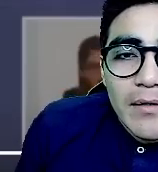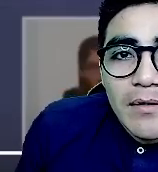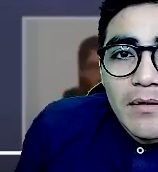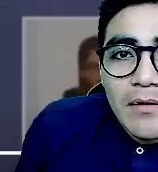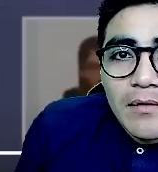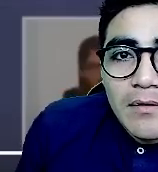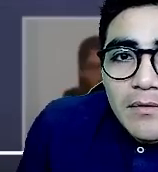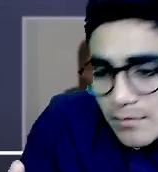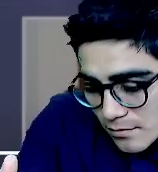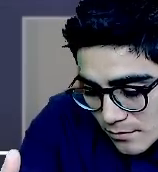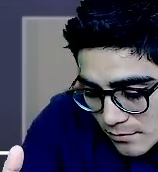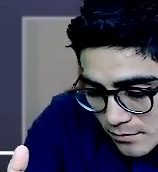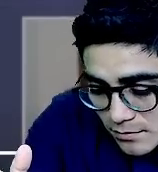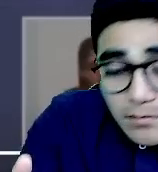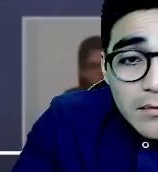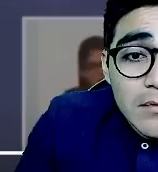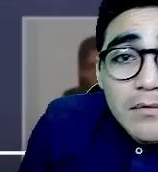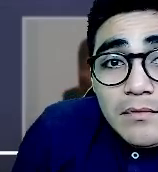poder